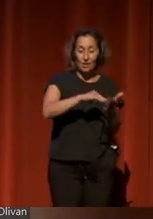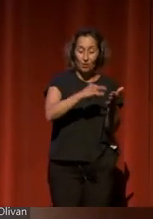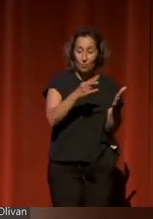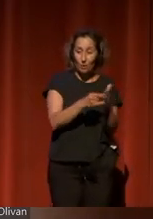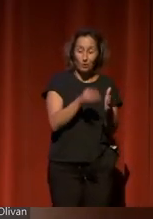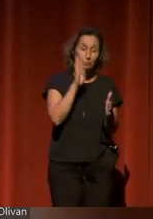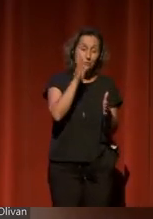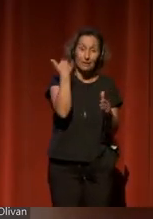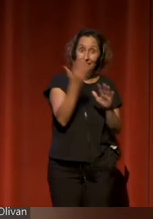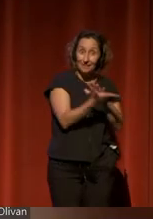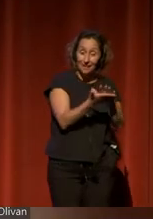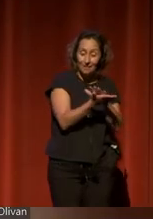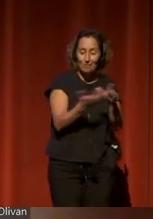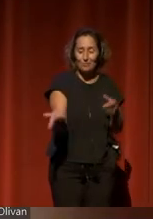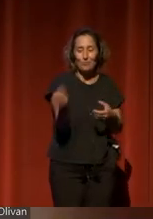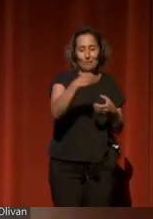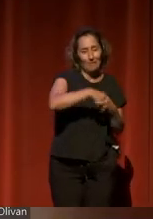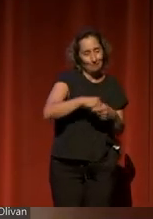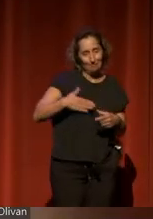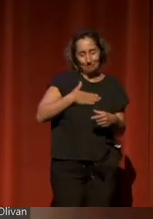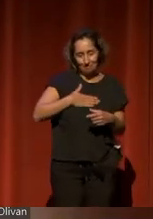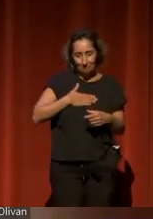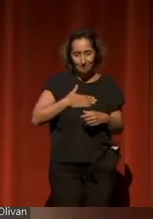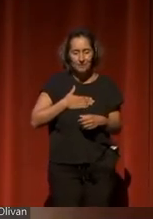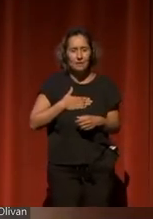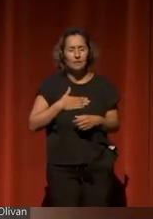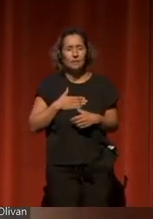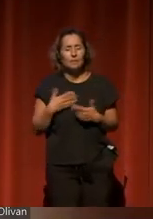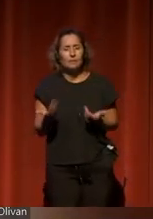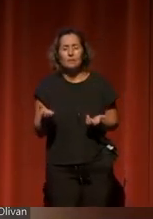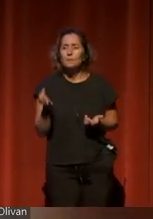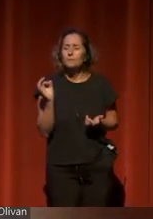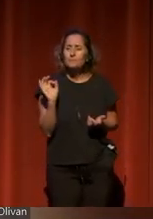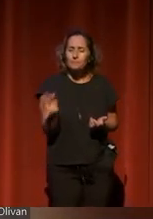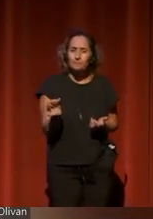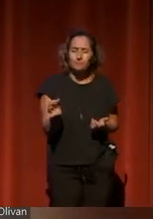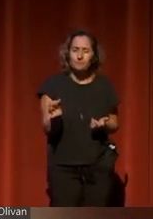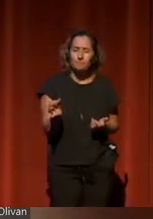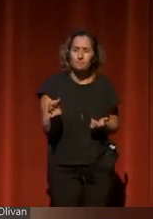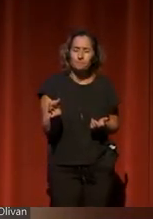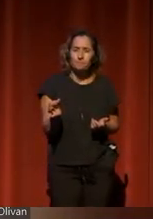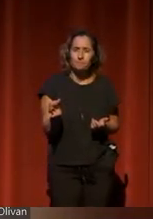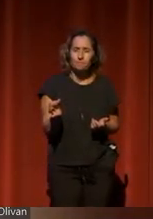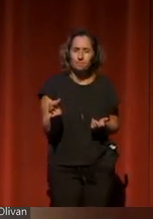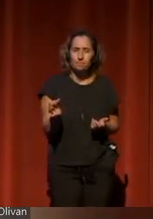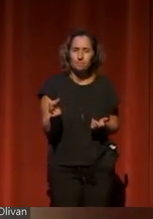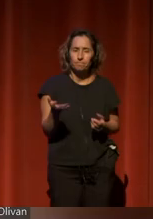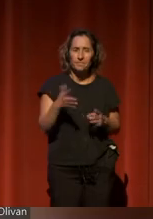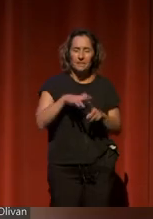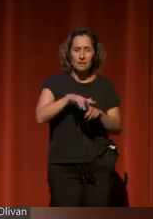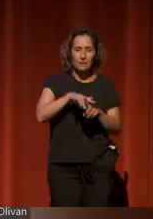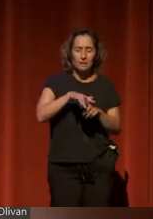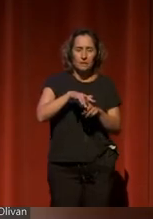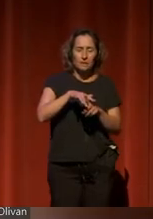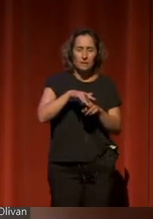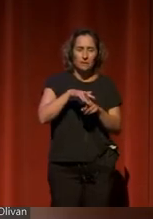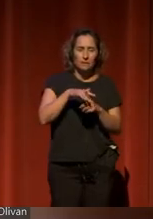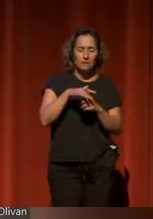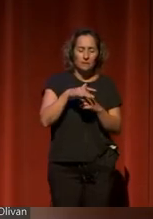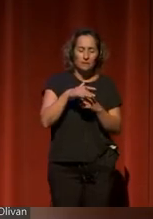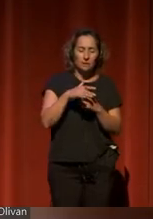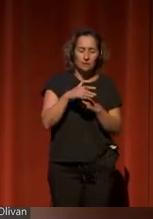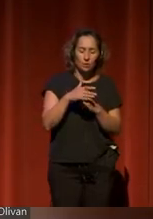del que estábamos hablando e evidentemente yo creo que que estamos en un contexto de